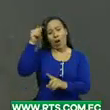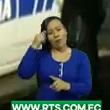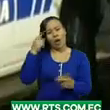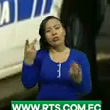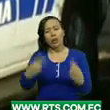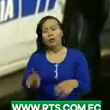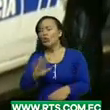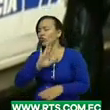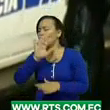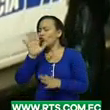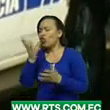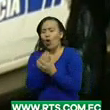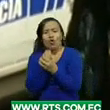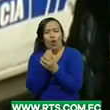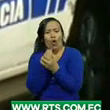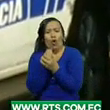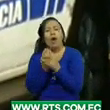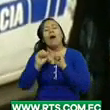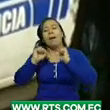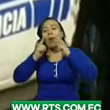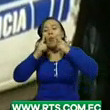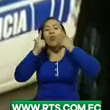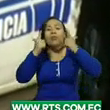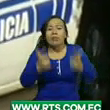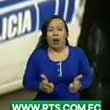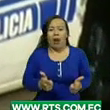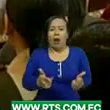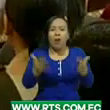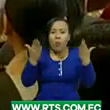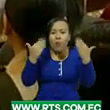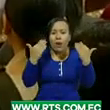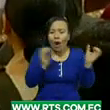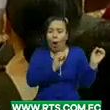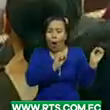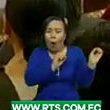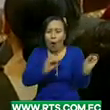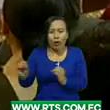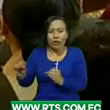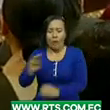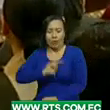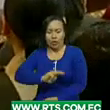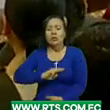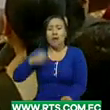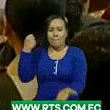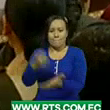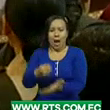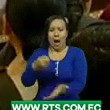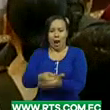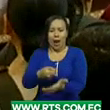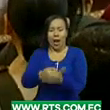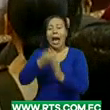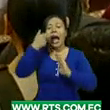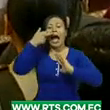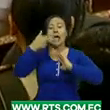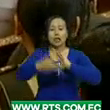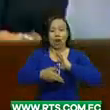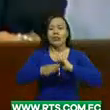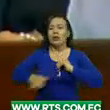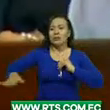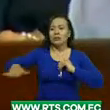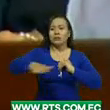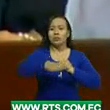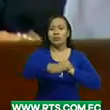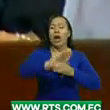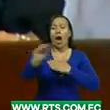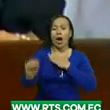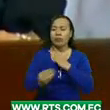y estos patrullajes estarán al mando de la institución del orden el municipio asumirá el costo del combustible para estos recorridos si